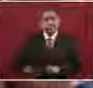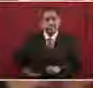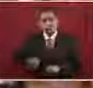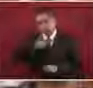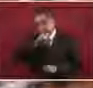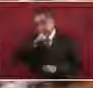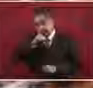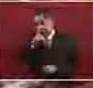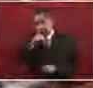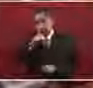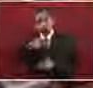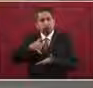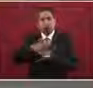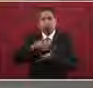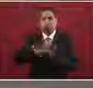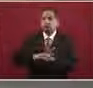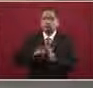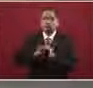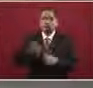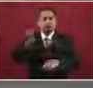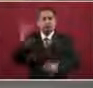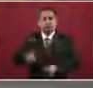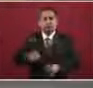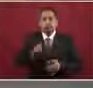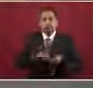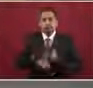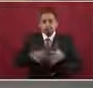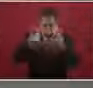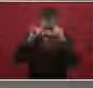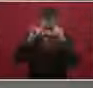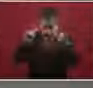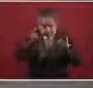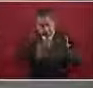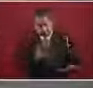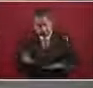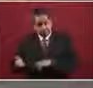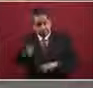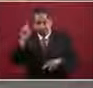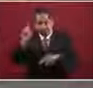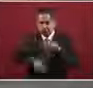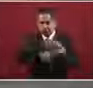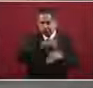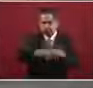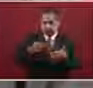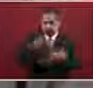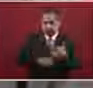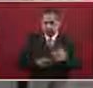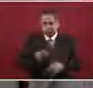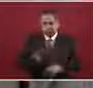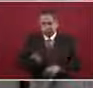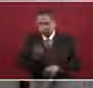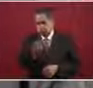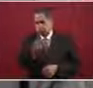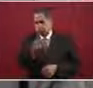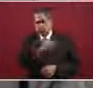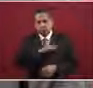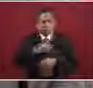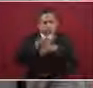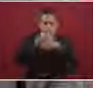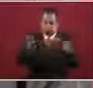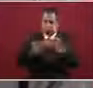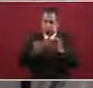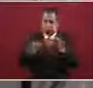Juárez emitió un decreto para cancelar las corridas de toros en México. Usted ha planteado